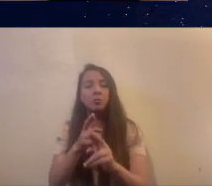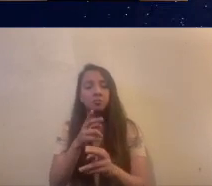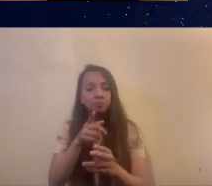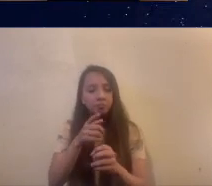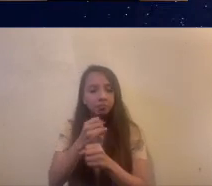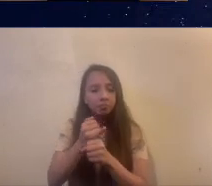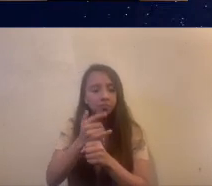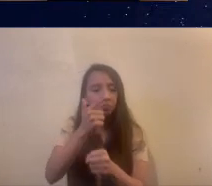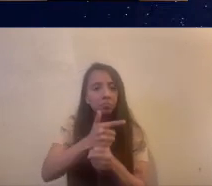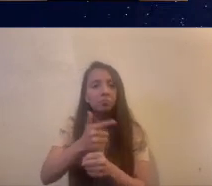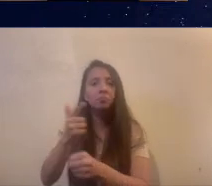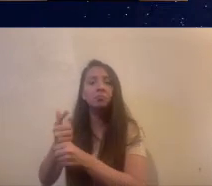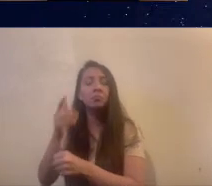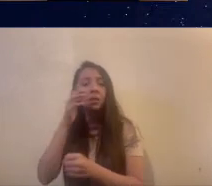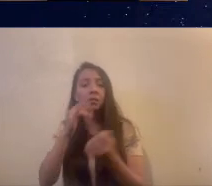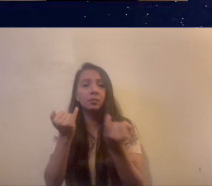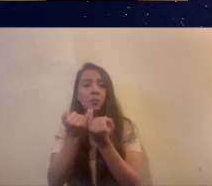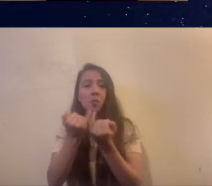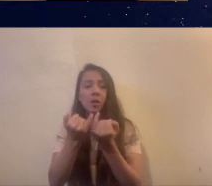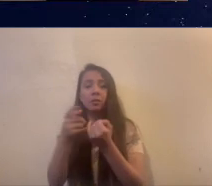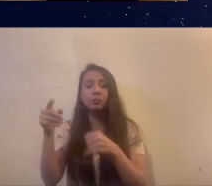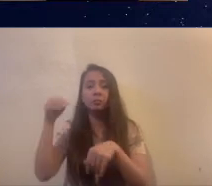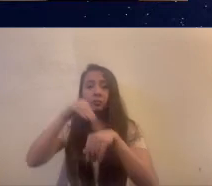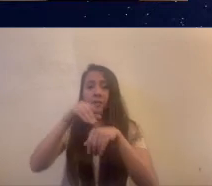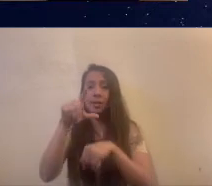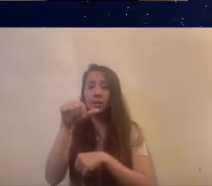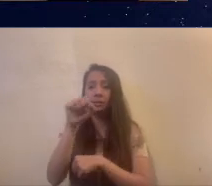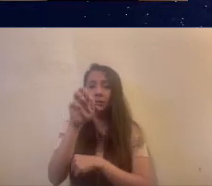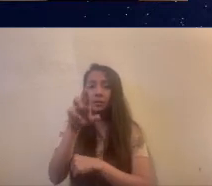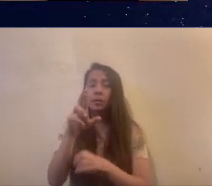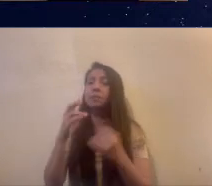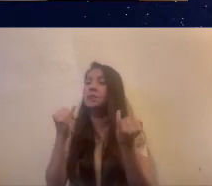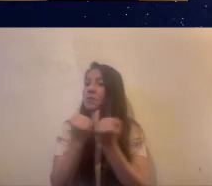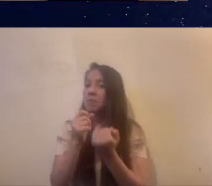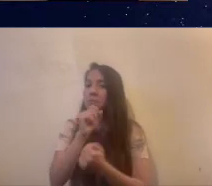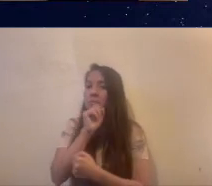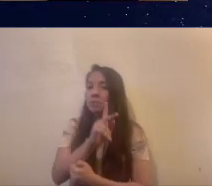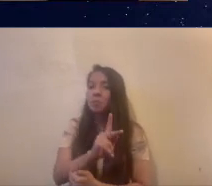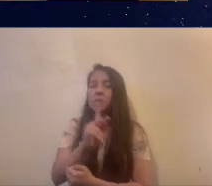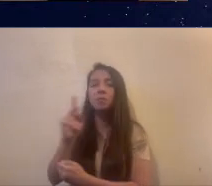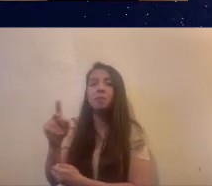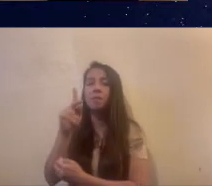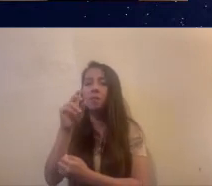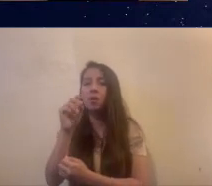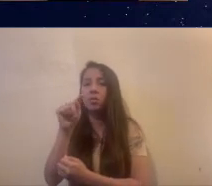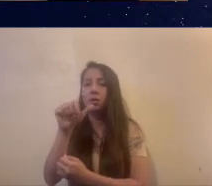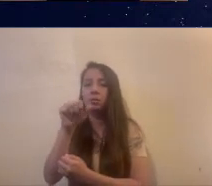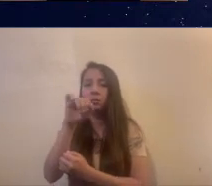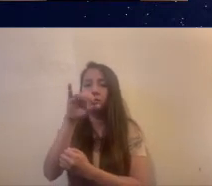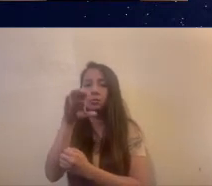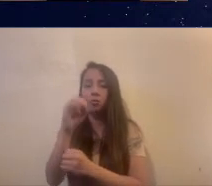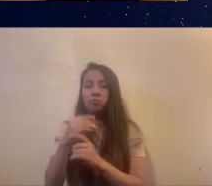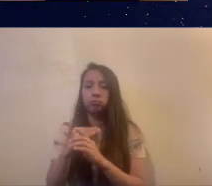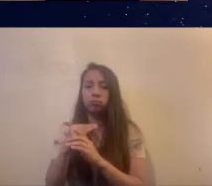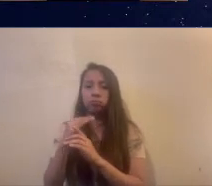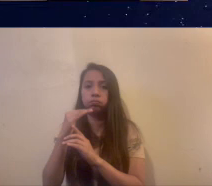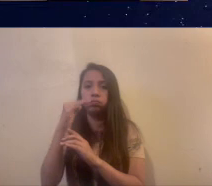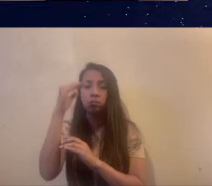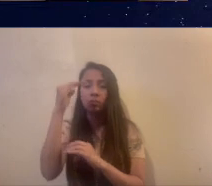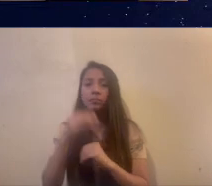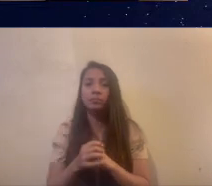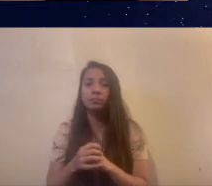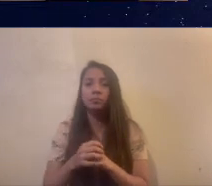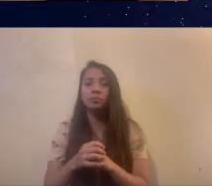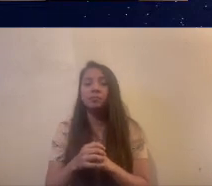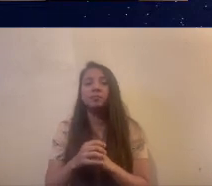Solo con la aplicación de láser, ellos han obtenido también un incremento en la acumulación de potasio. Y